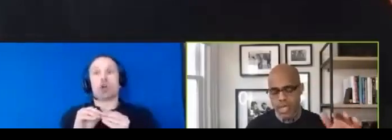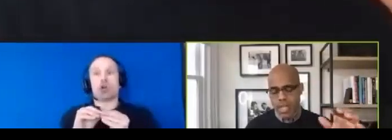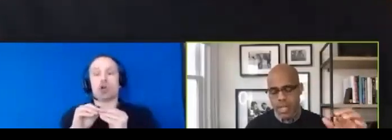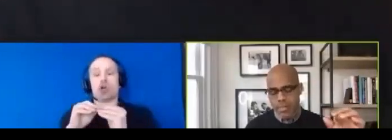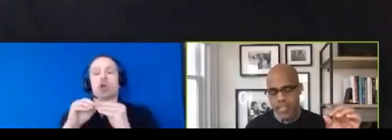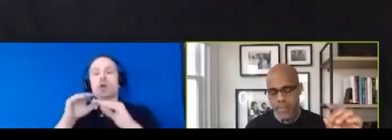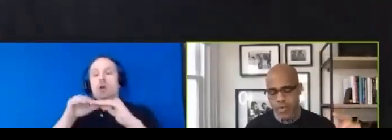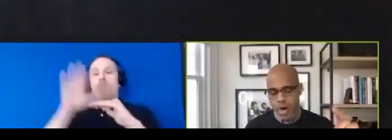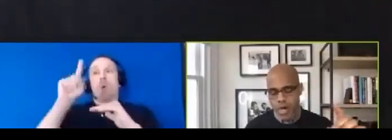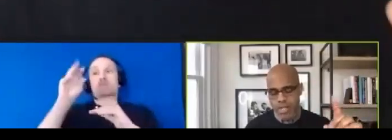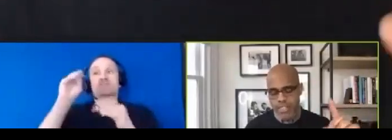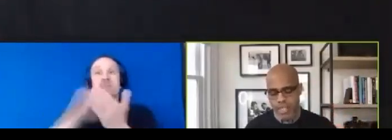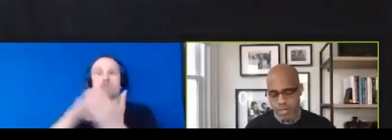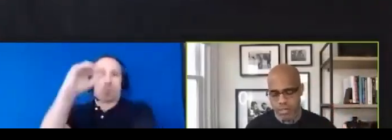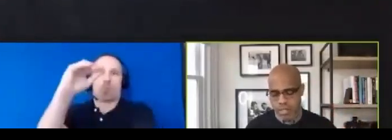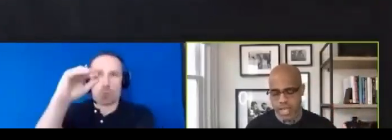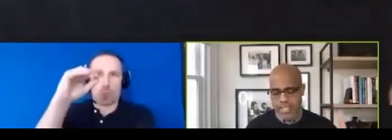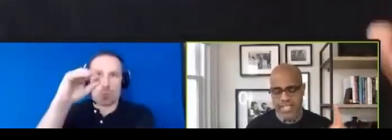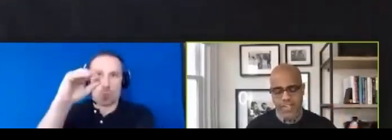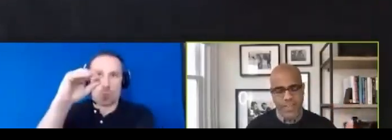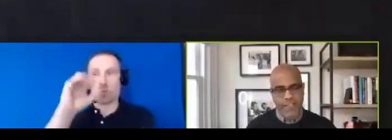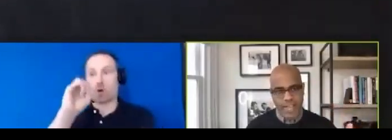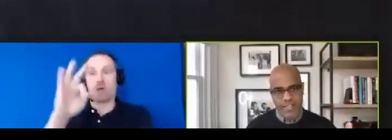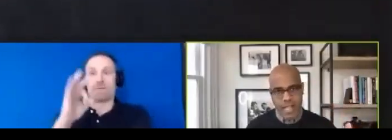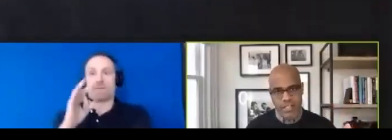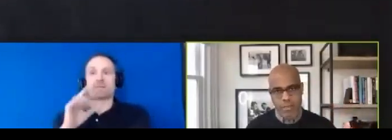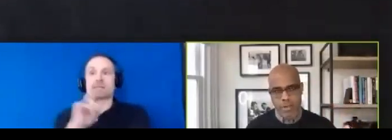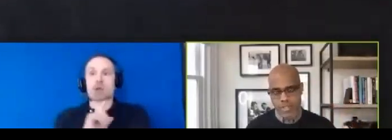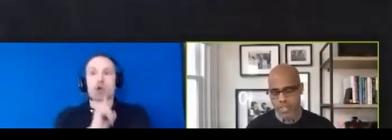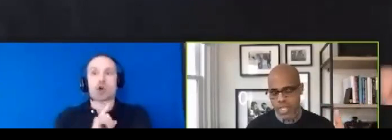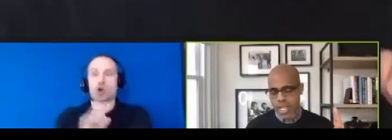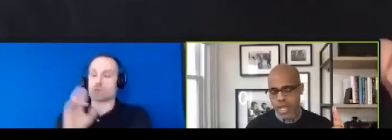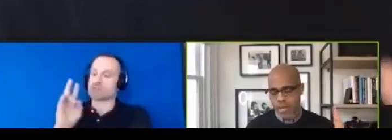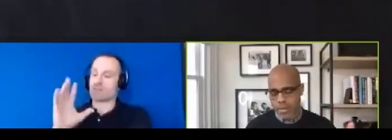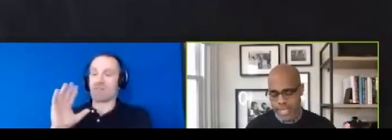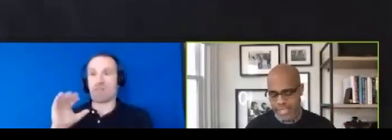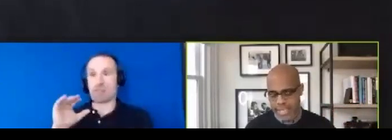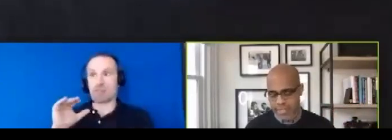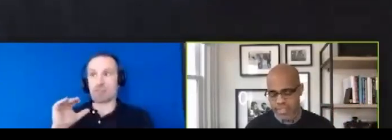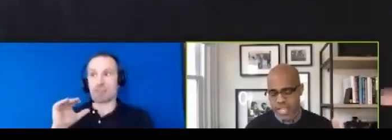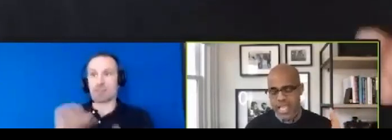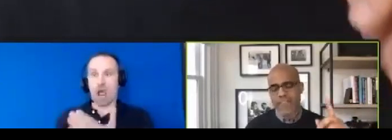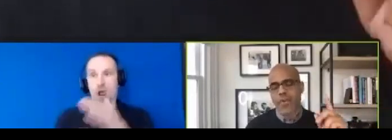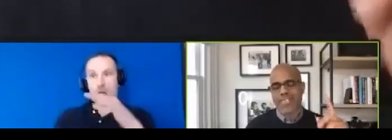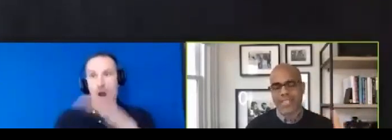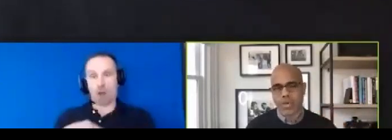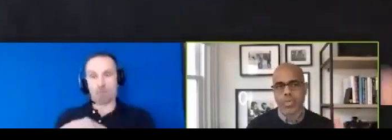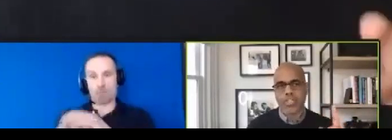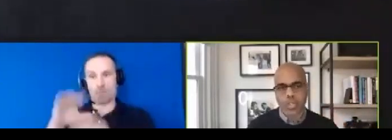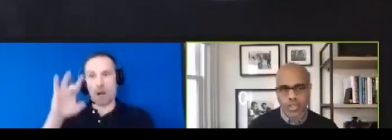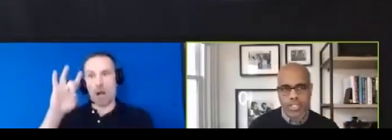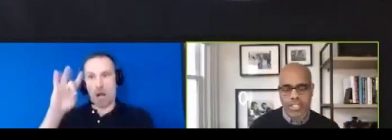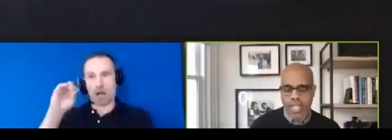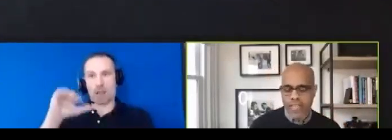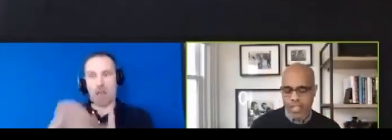y va a aumentar hasta 160 mil dólares a los 150.000